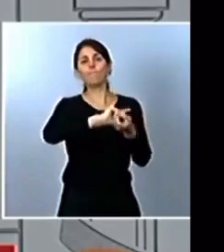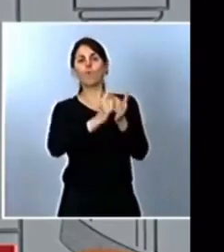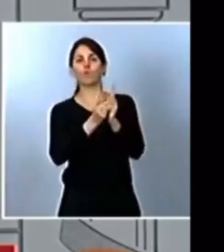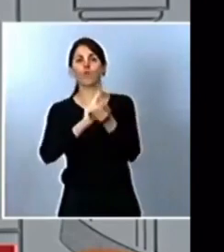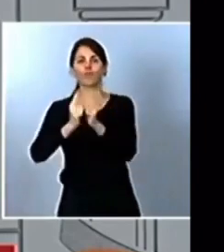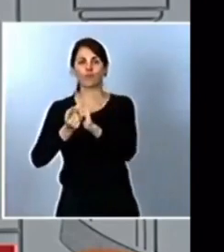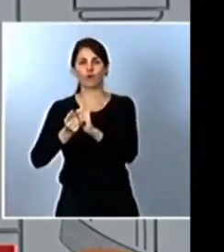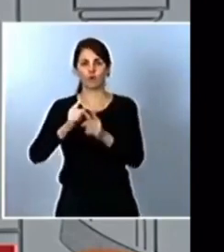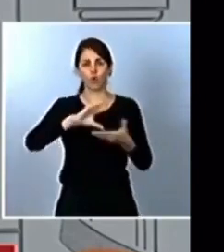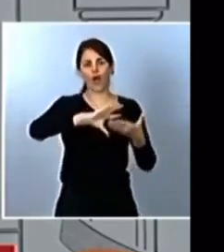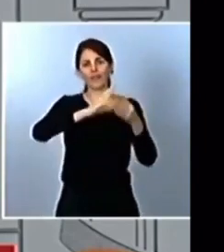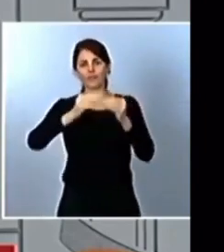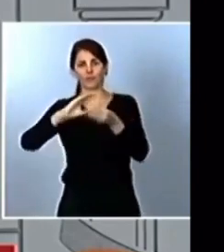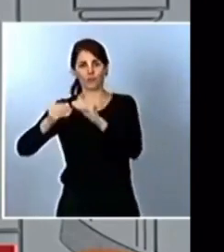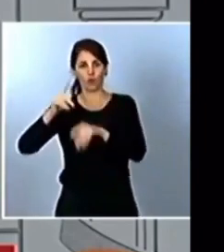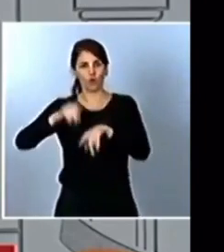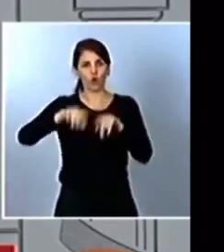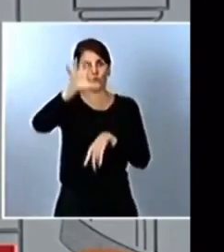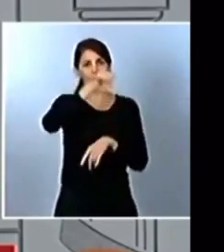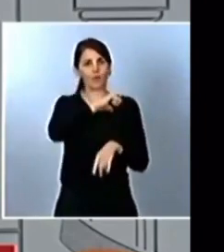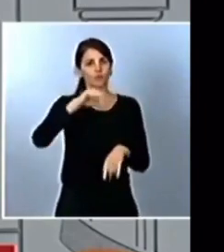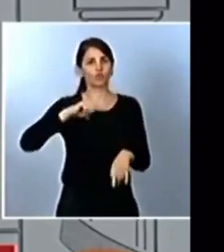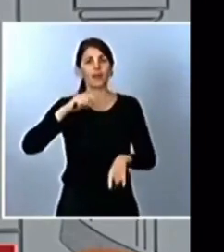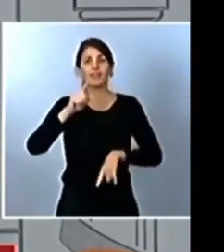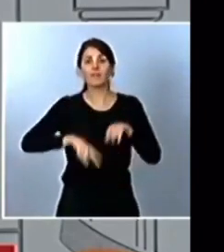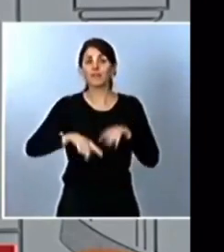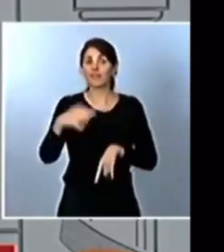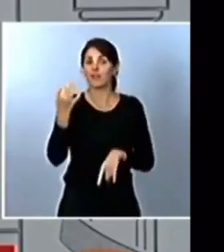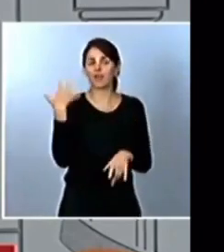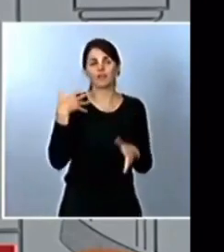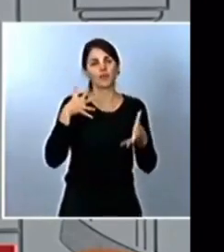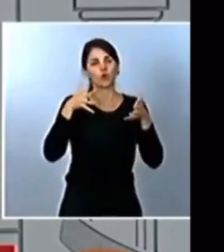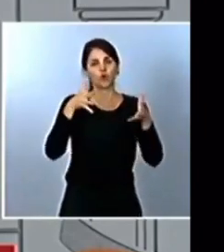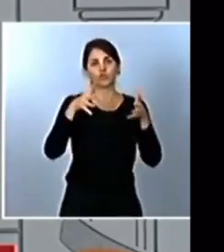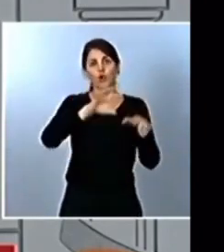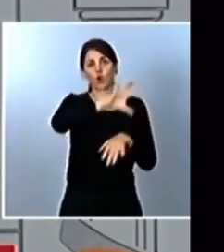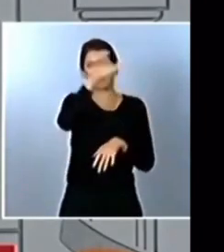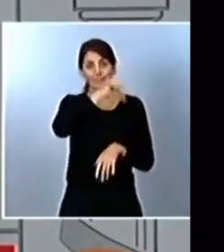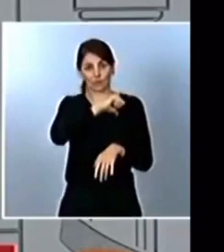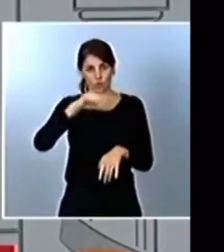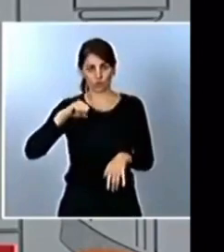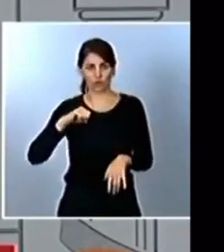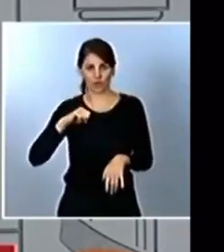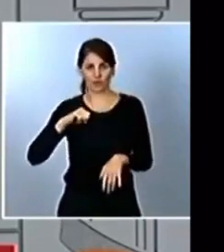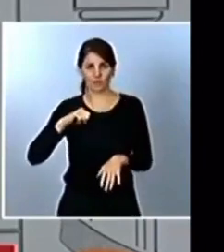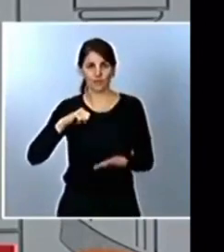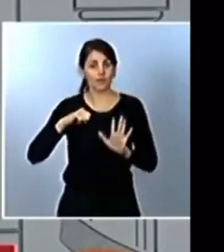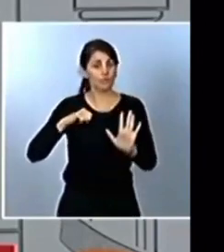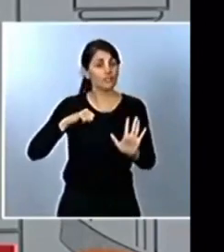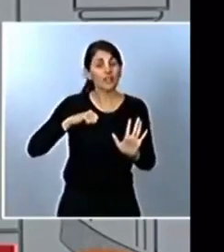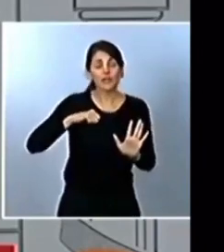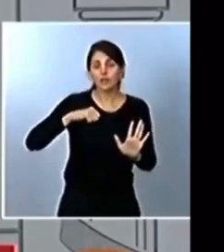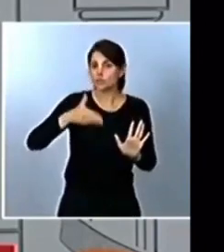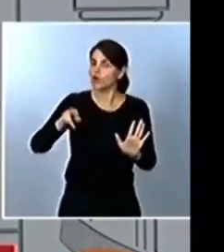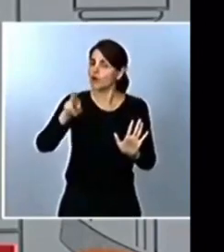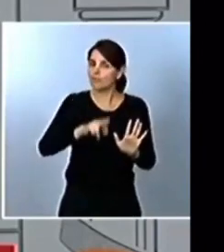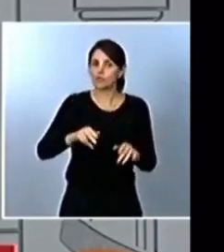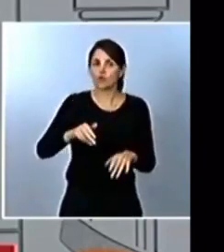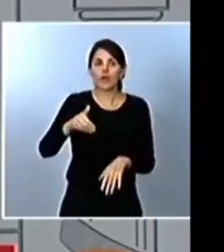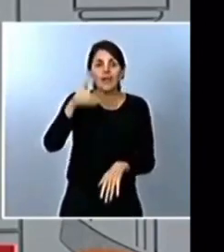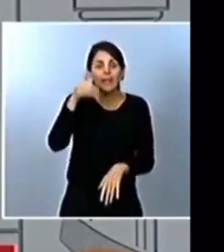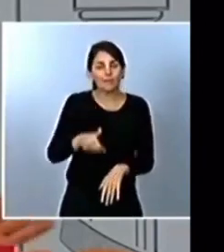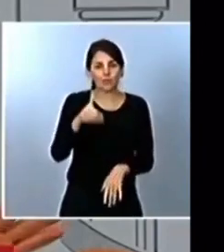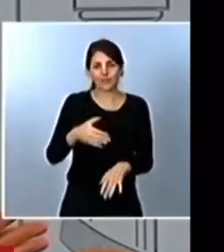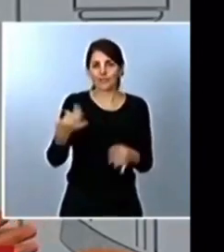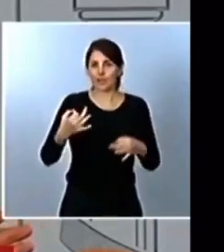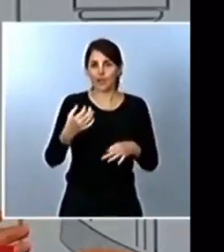ahora. Por favor, insisto en que lo más importante es el acuerdo del Consejo Interterritorial del pasado jueves, donde se establecen